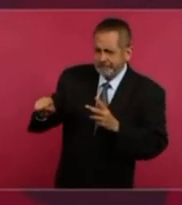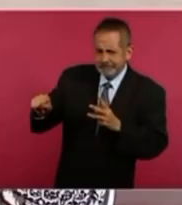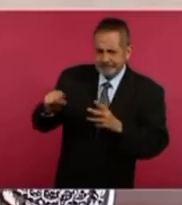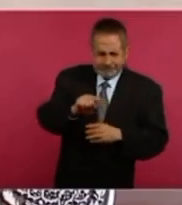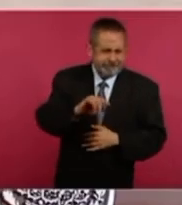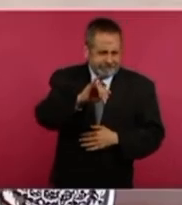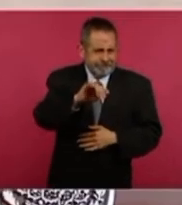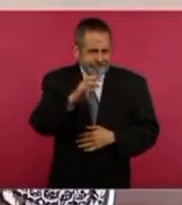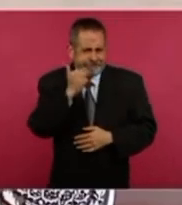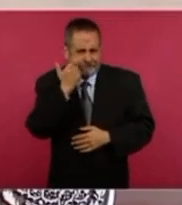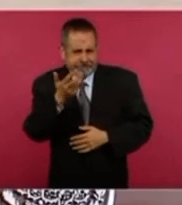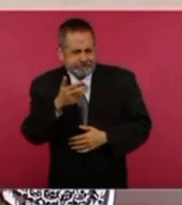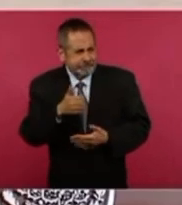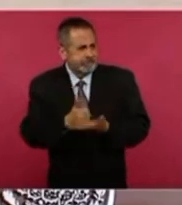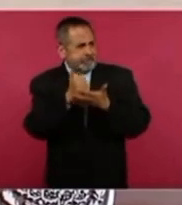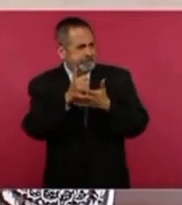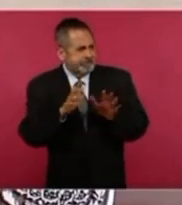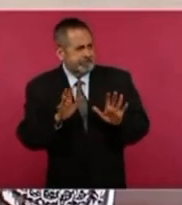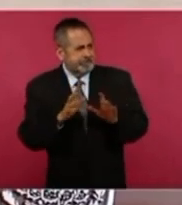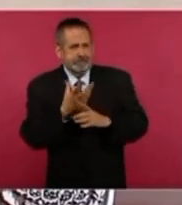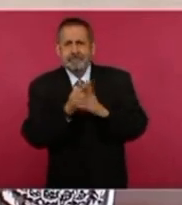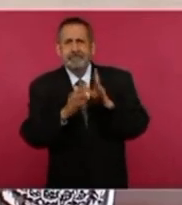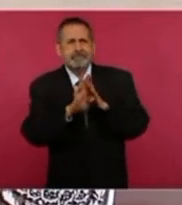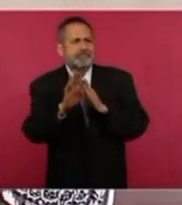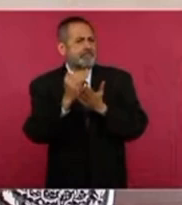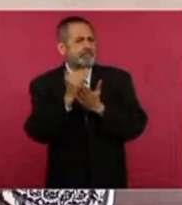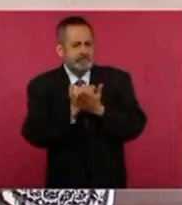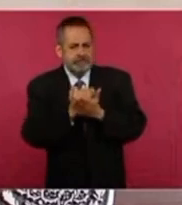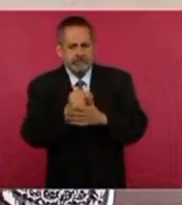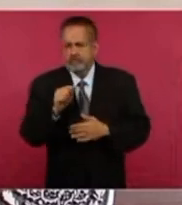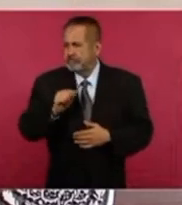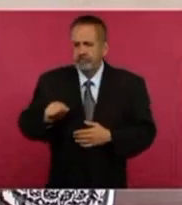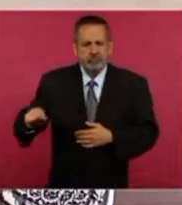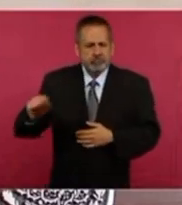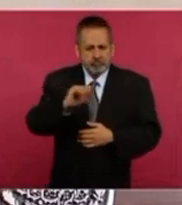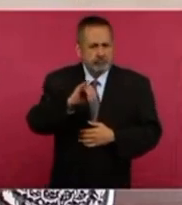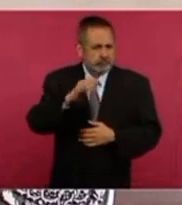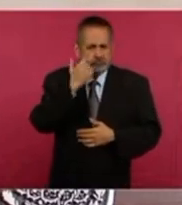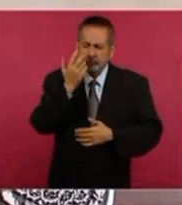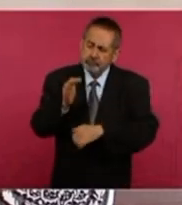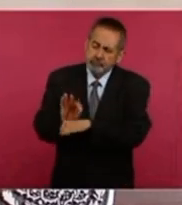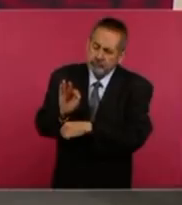en ayudar a los migrantes, en todos los casos,